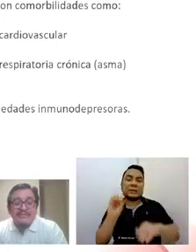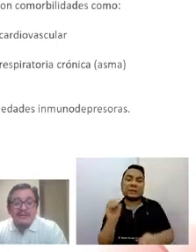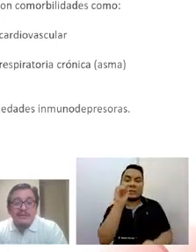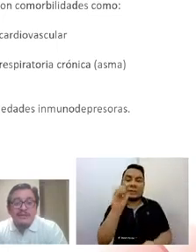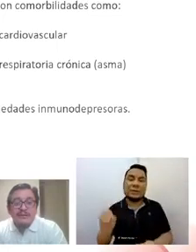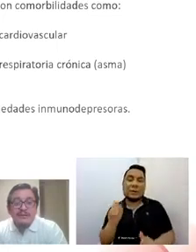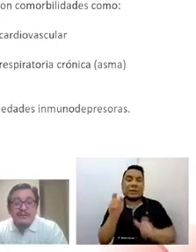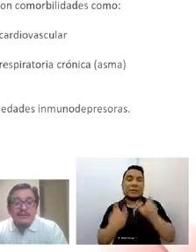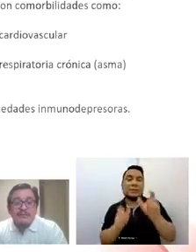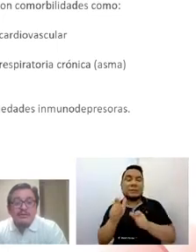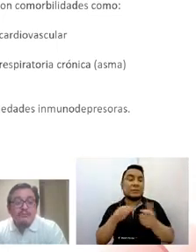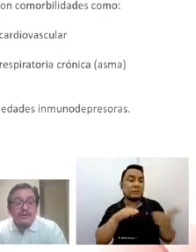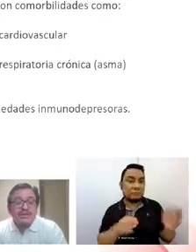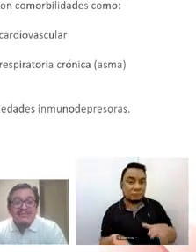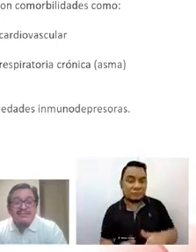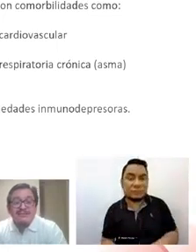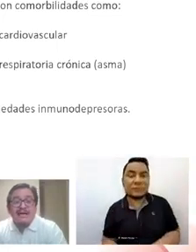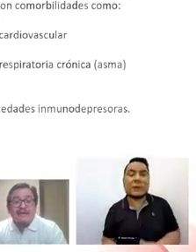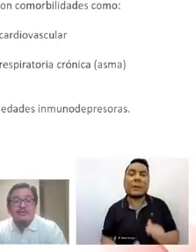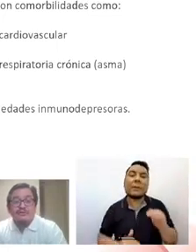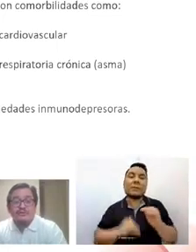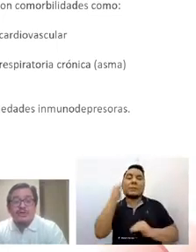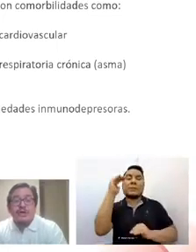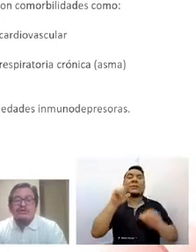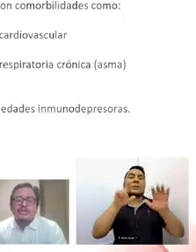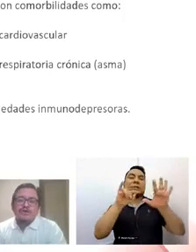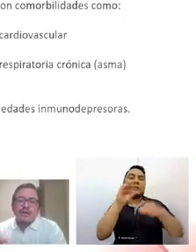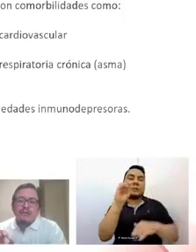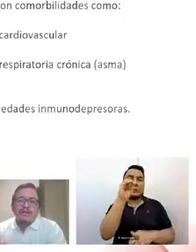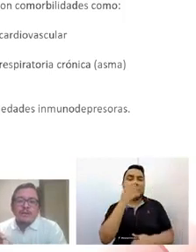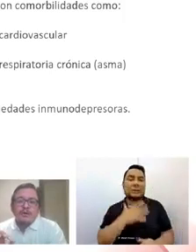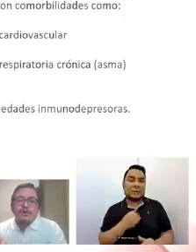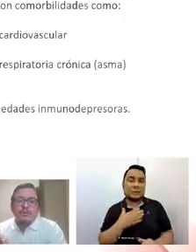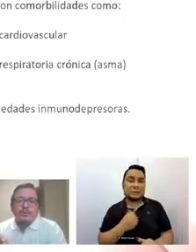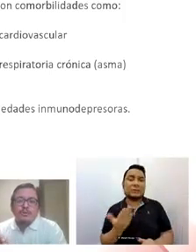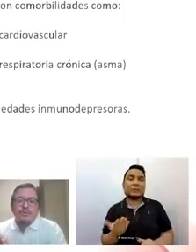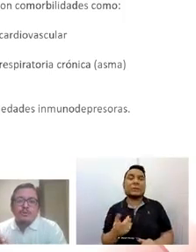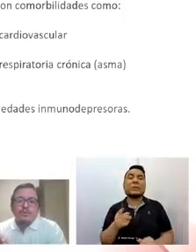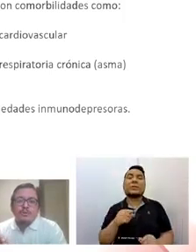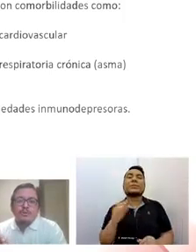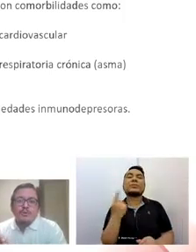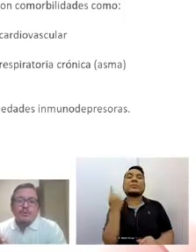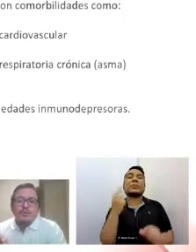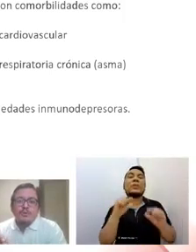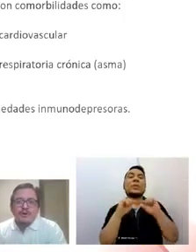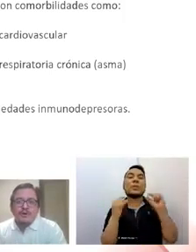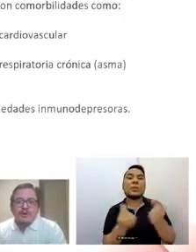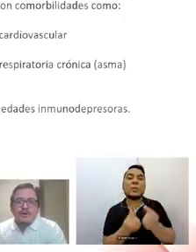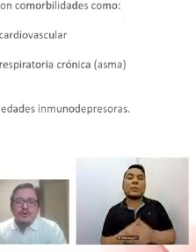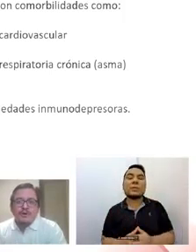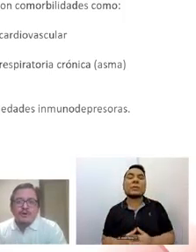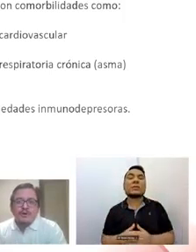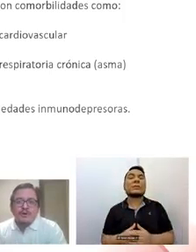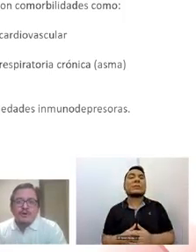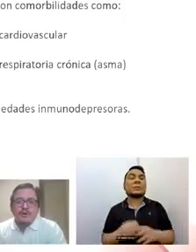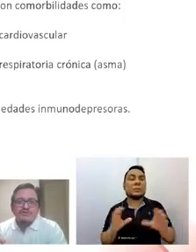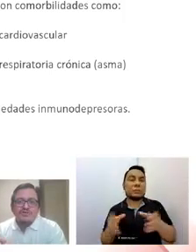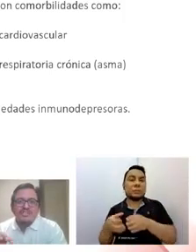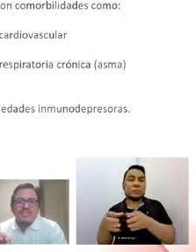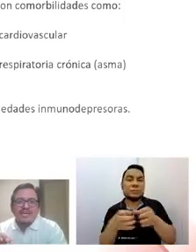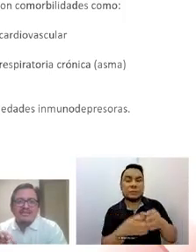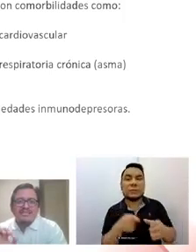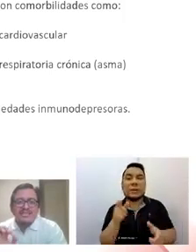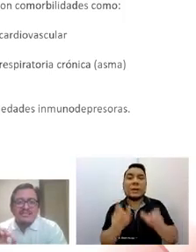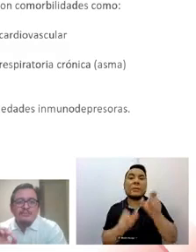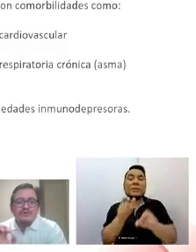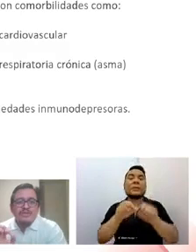personas que fallecen son mayores de 60 años. O sea, solamente por grupo etario, las personas